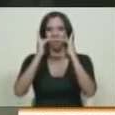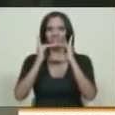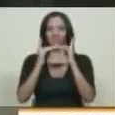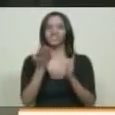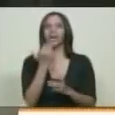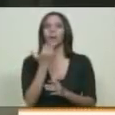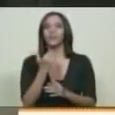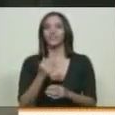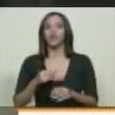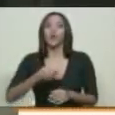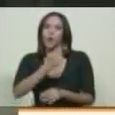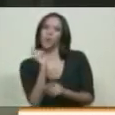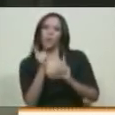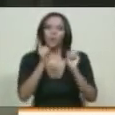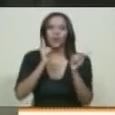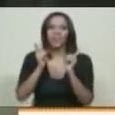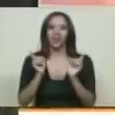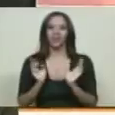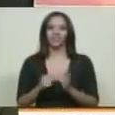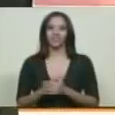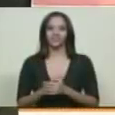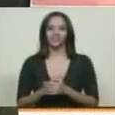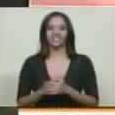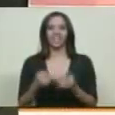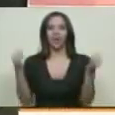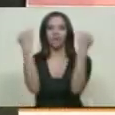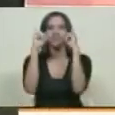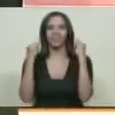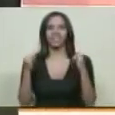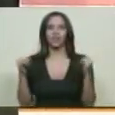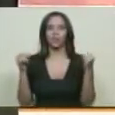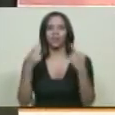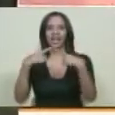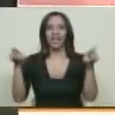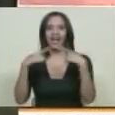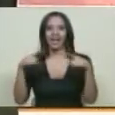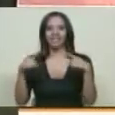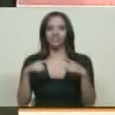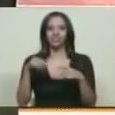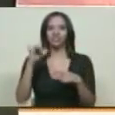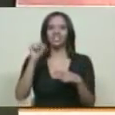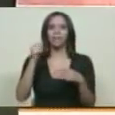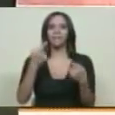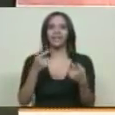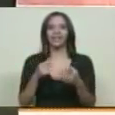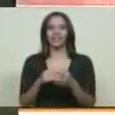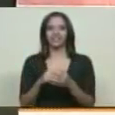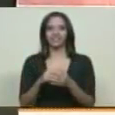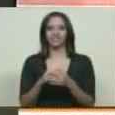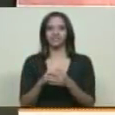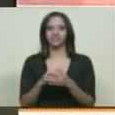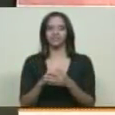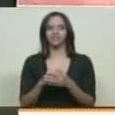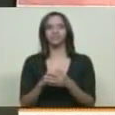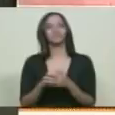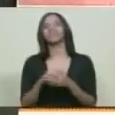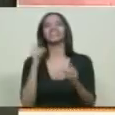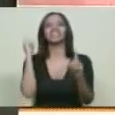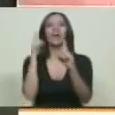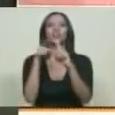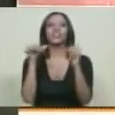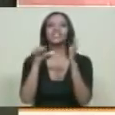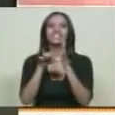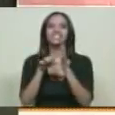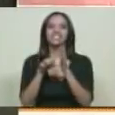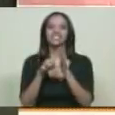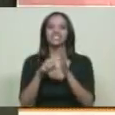que otro. Mira, quiero darle un feliz cumpleaños al pana Jean-Pierre, que está de cumpleaños. Jean-Pierre, desde donde estés,